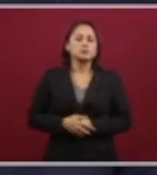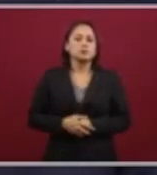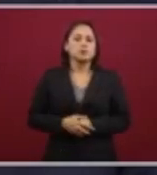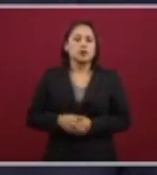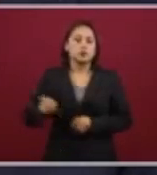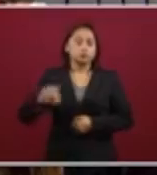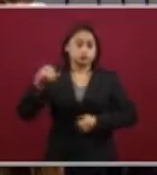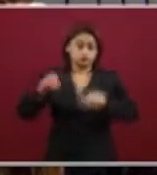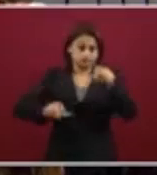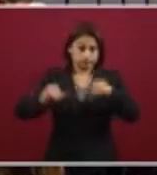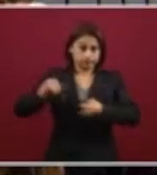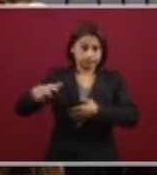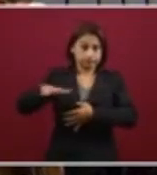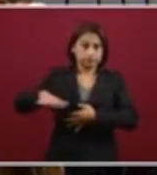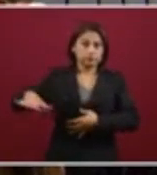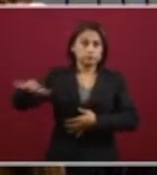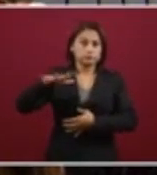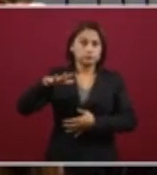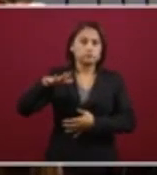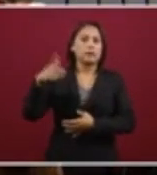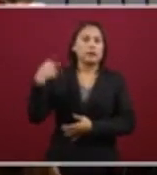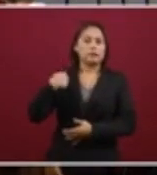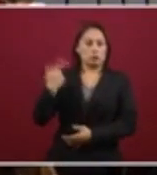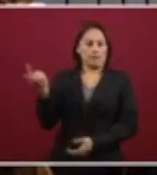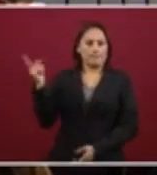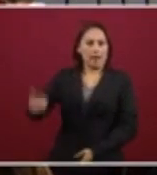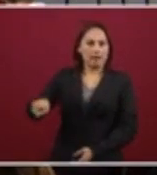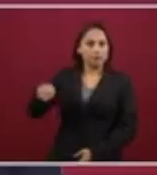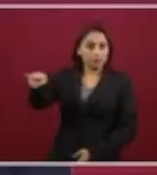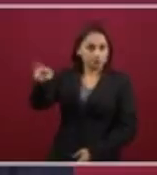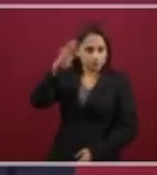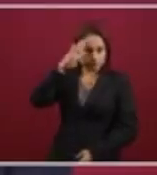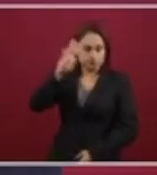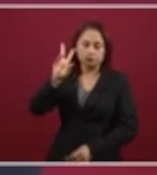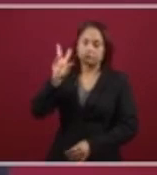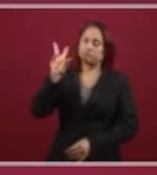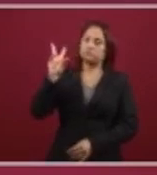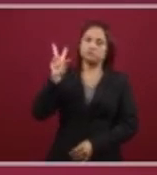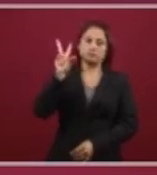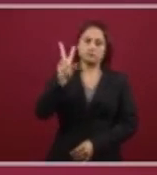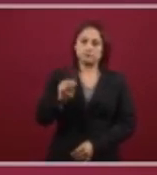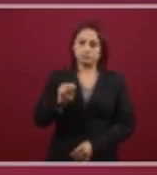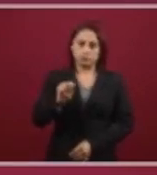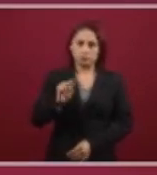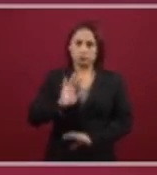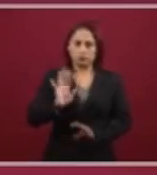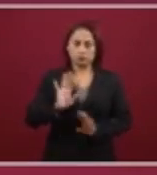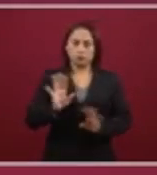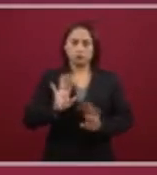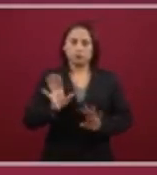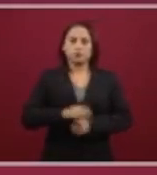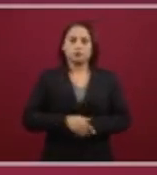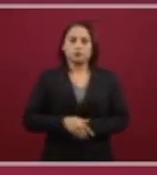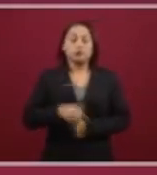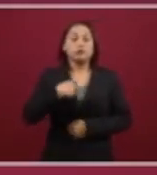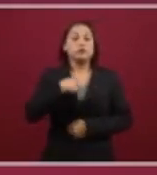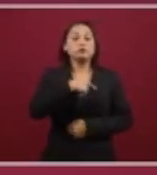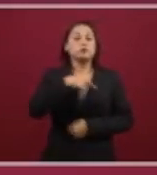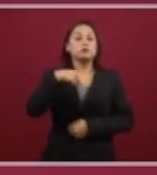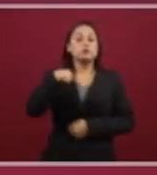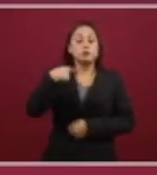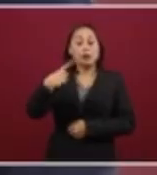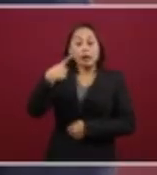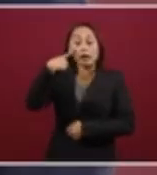es por la fuerza, no. Es que estamos viendo de que no tienen materia. Este es un